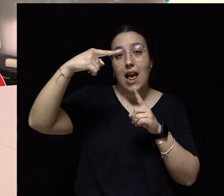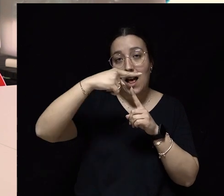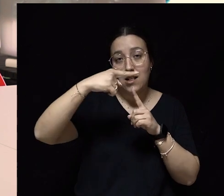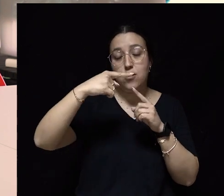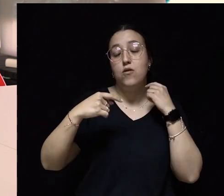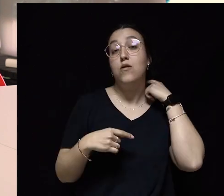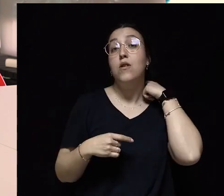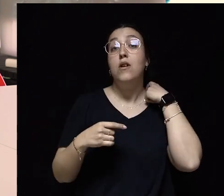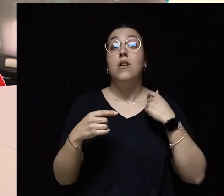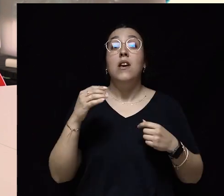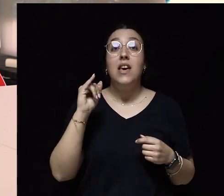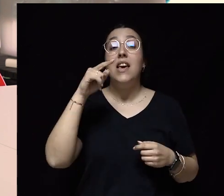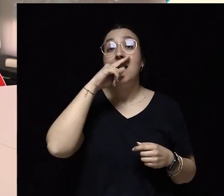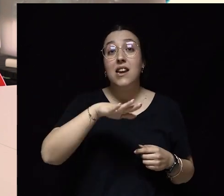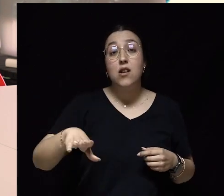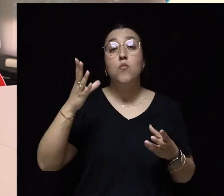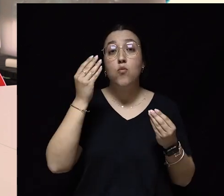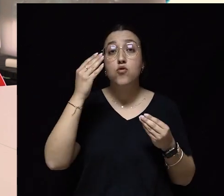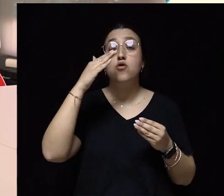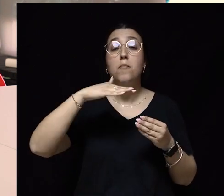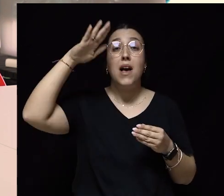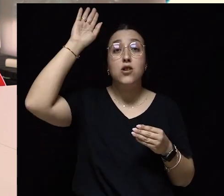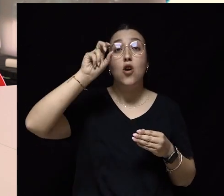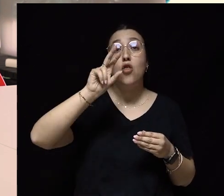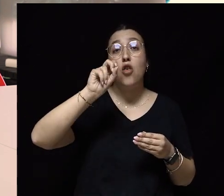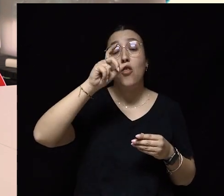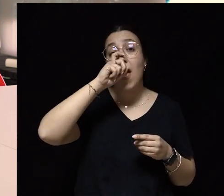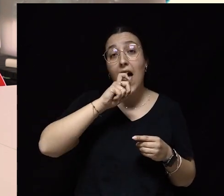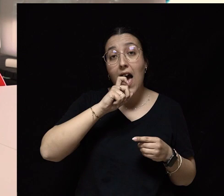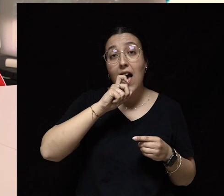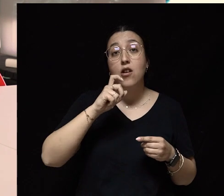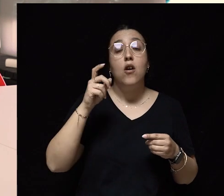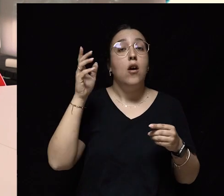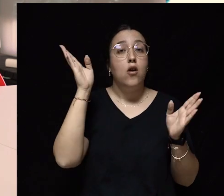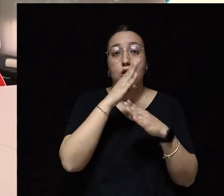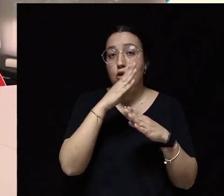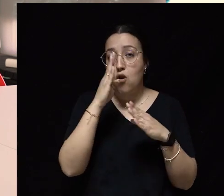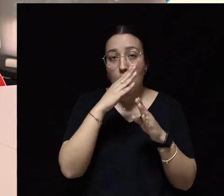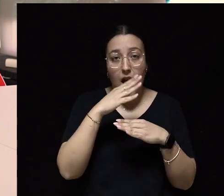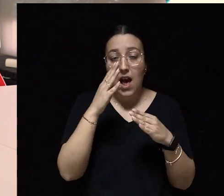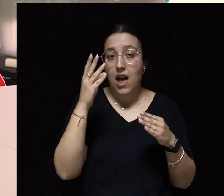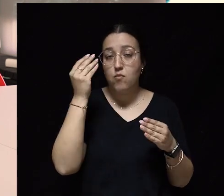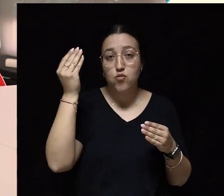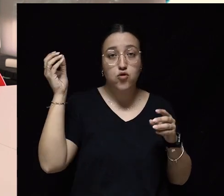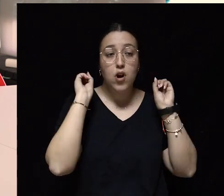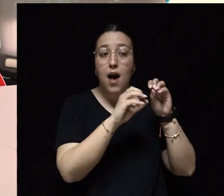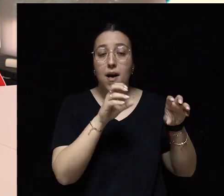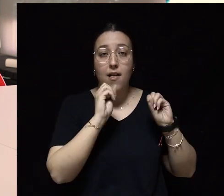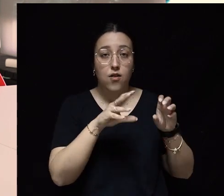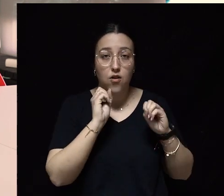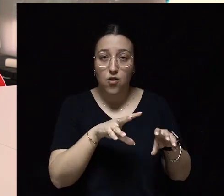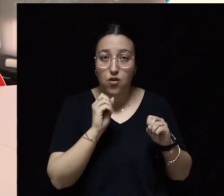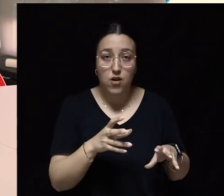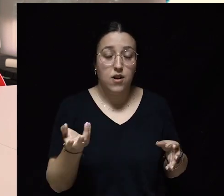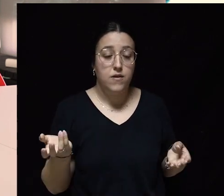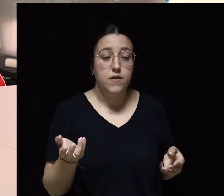inexistente, pero es más, si atendemos a los que están matriculados y escolarizados de 3 a 5 años, la cifra es muy reducida, lo que a su vez